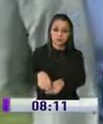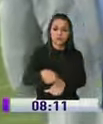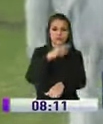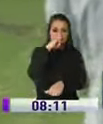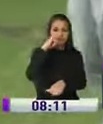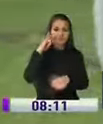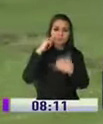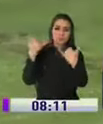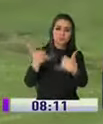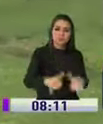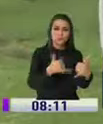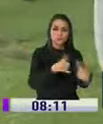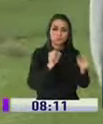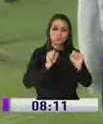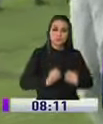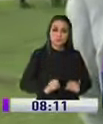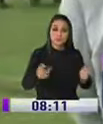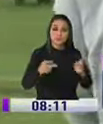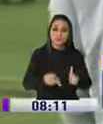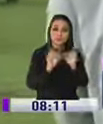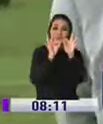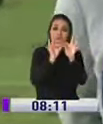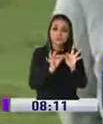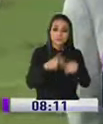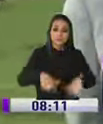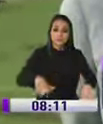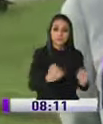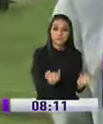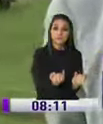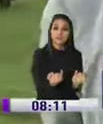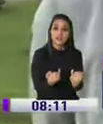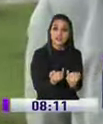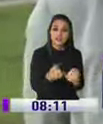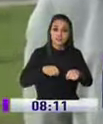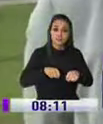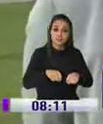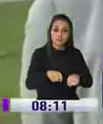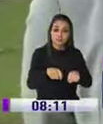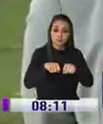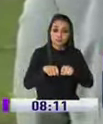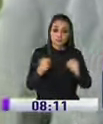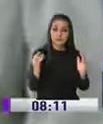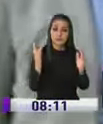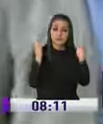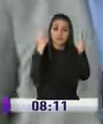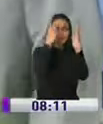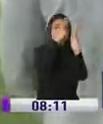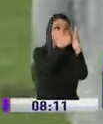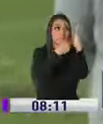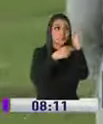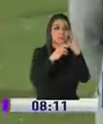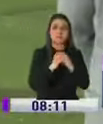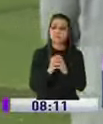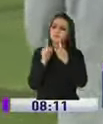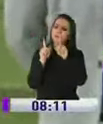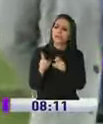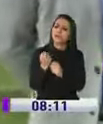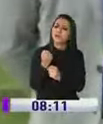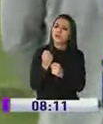De igual manera, hemos estado dando mantenimiento de lo que es de áreas verdes, que incluye el corte de césped y poda de los árboles. ¿Cada cuánto se va a hacer